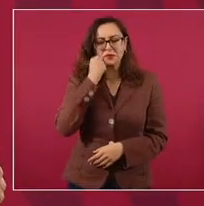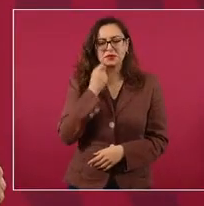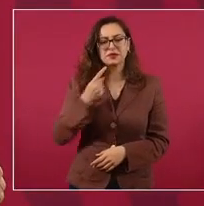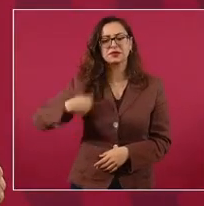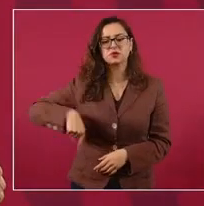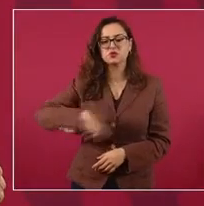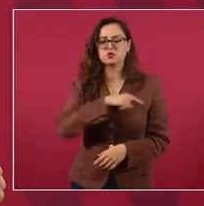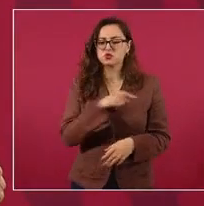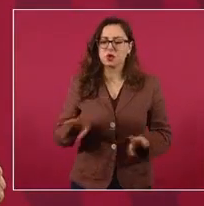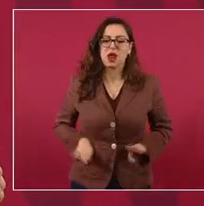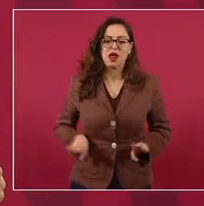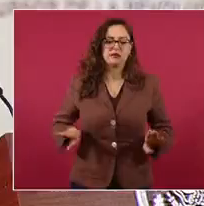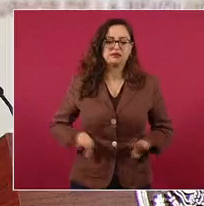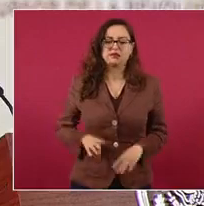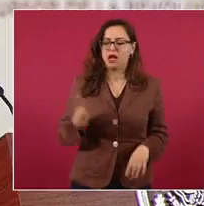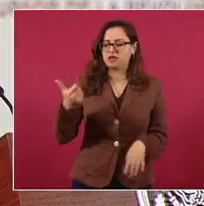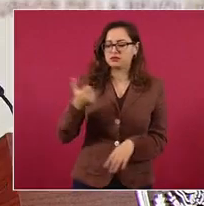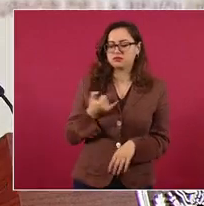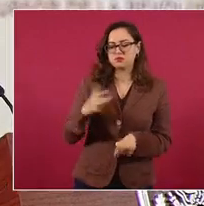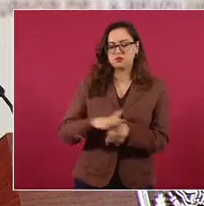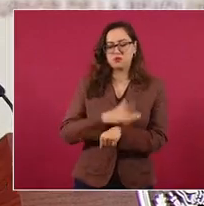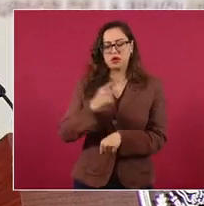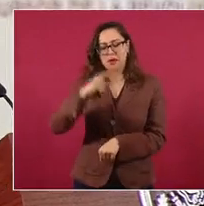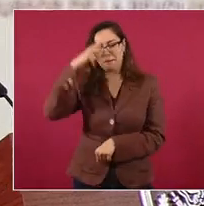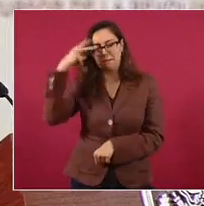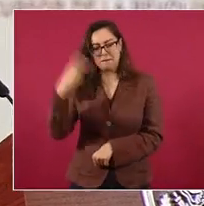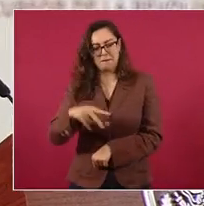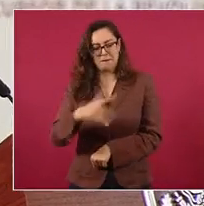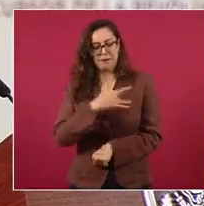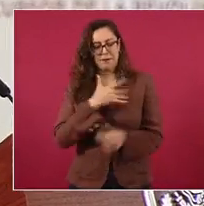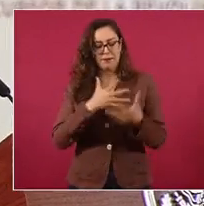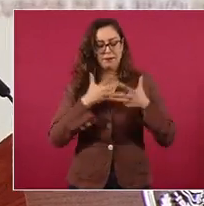los mexicanos. Y